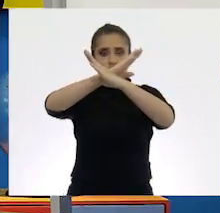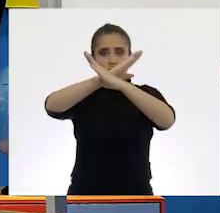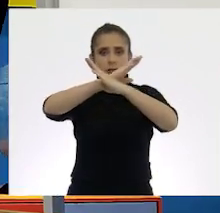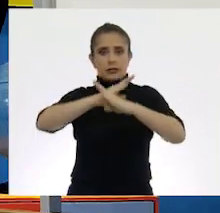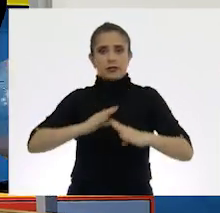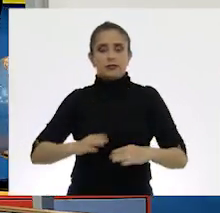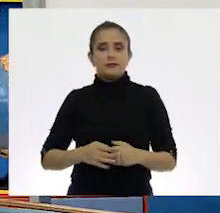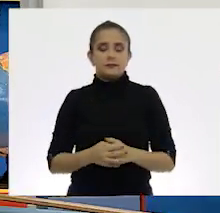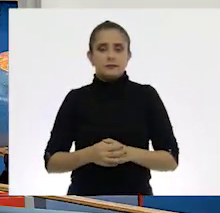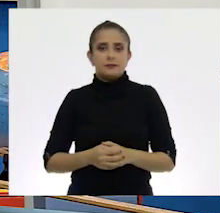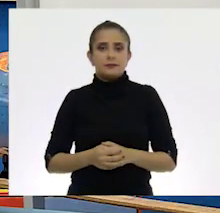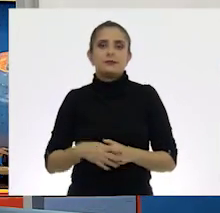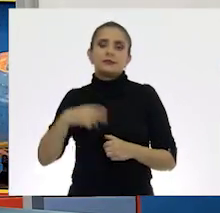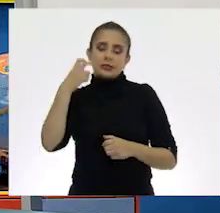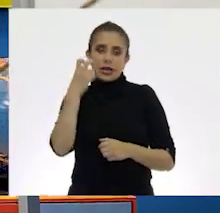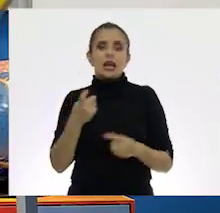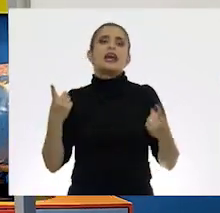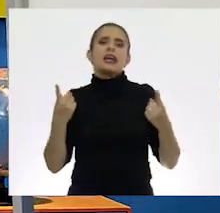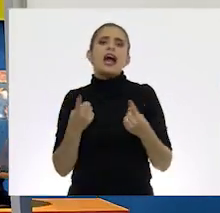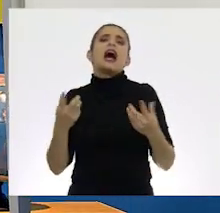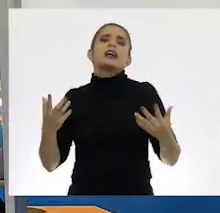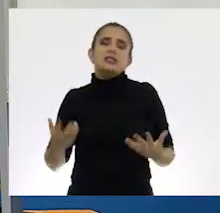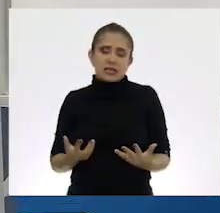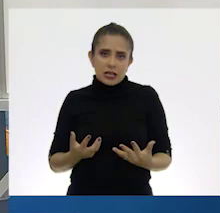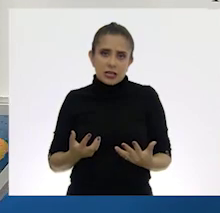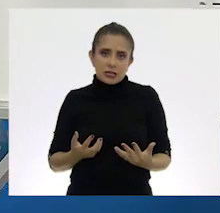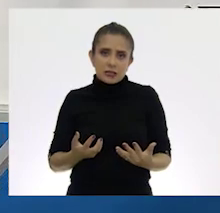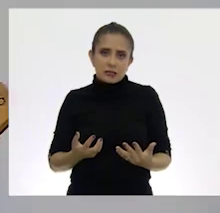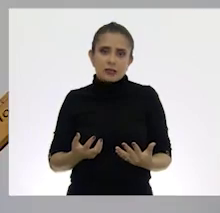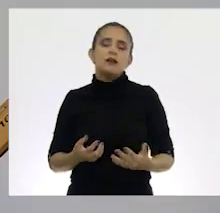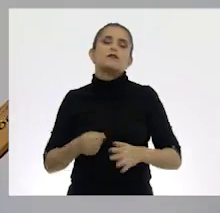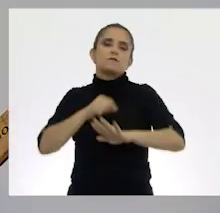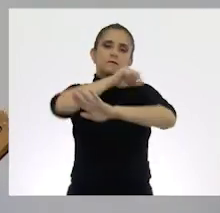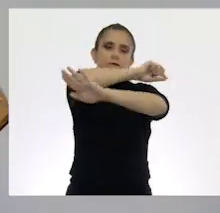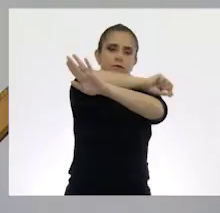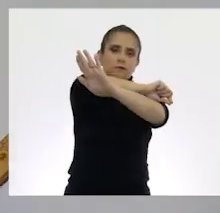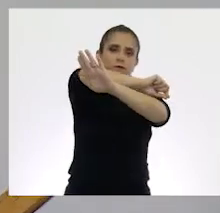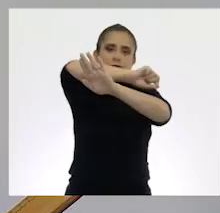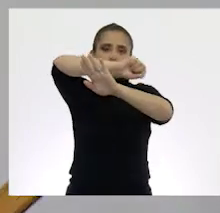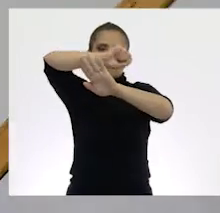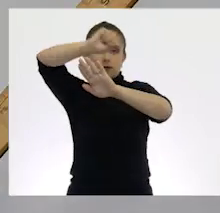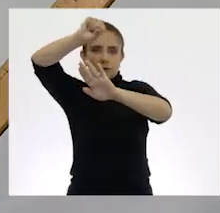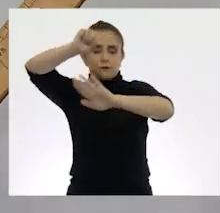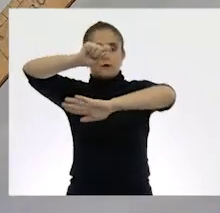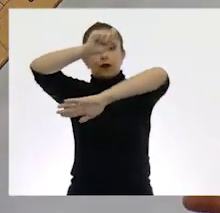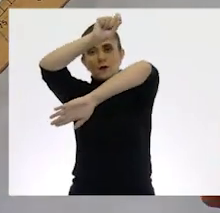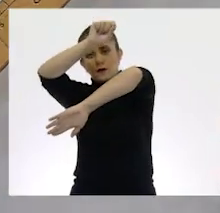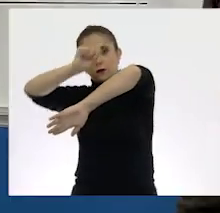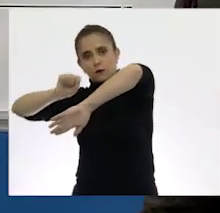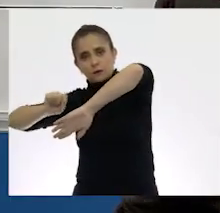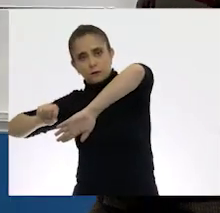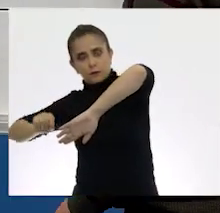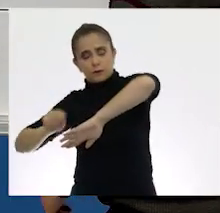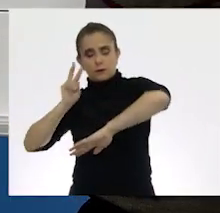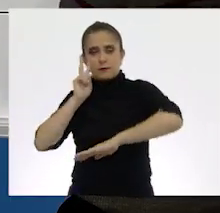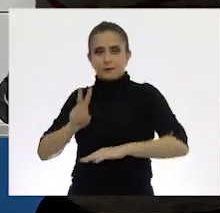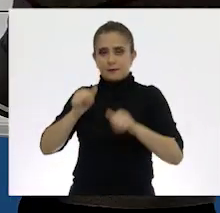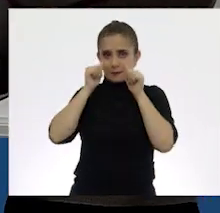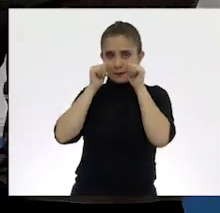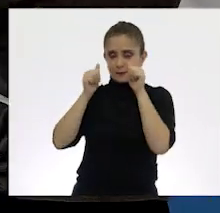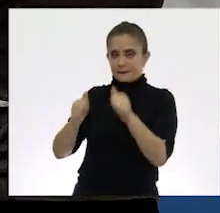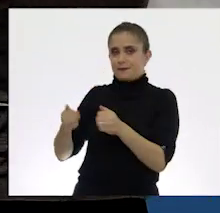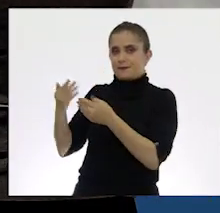bien, lo único que tengo que hacer, alumnos en casa, si me ayudas a sostenerlo, sí,